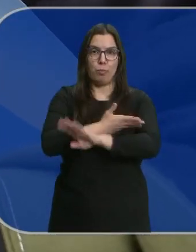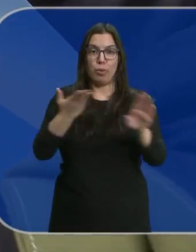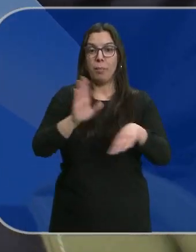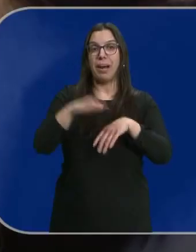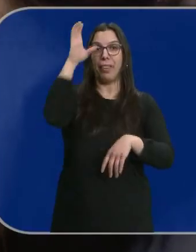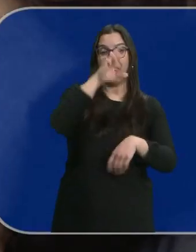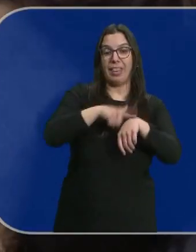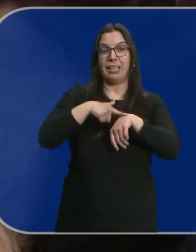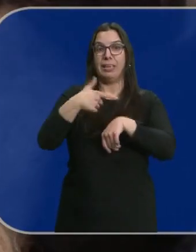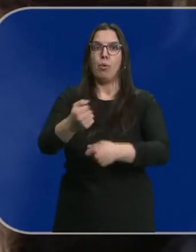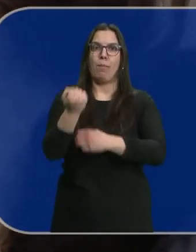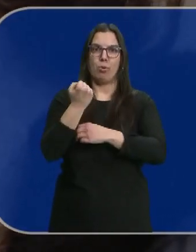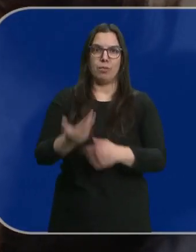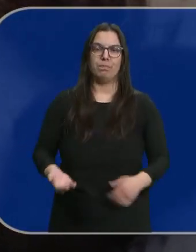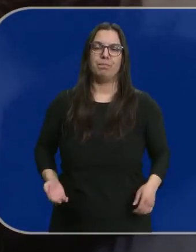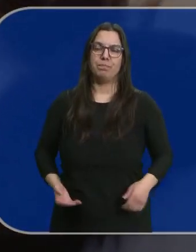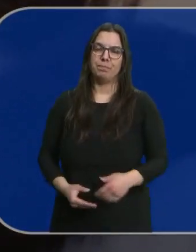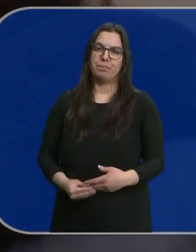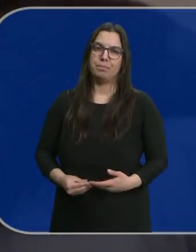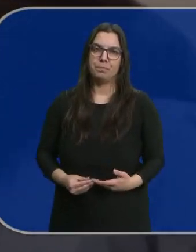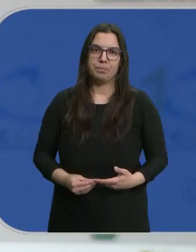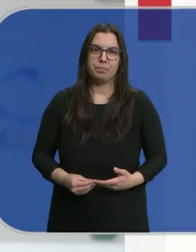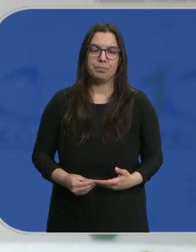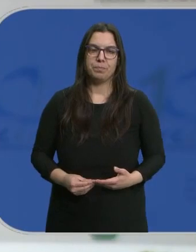ciencia y el tiempo corran a su favor.